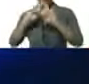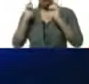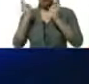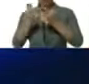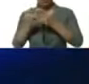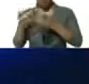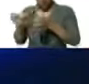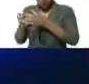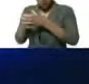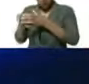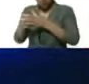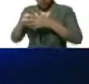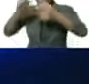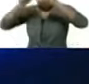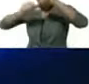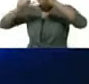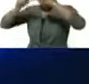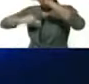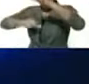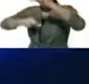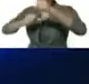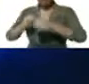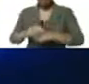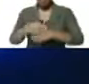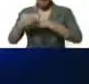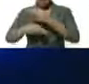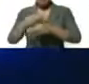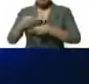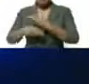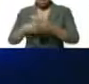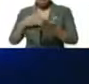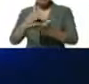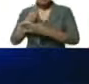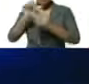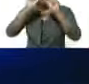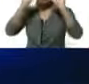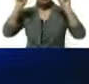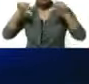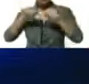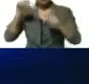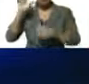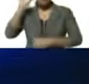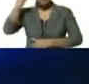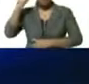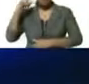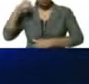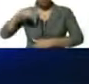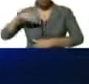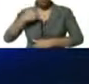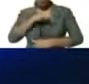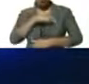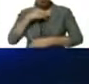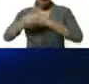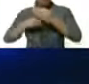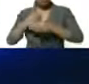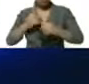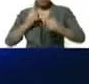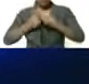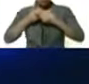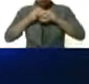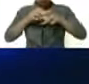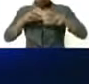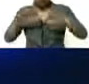grupos de la encuesta realizada a través del sistema Patria. Y ahorita estamos con el pesquisaje masivo